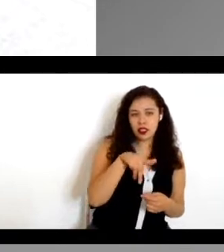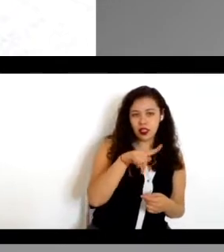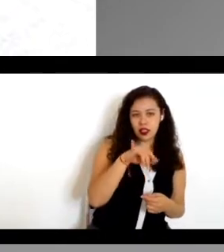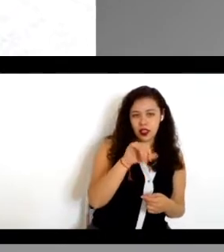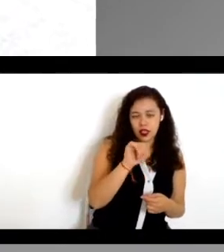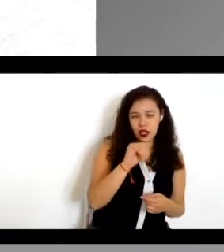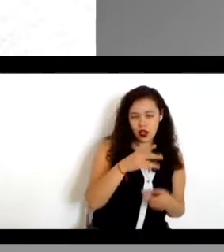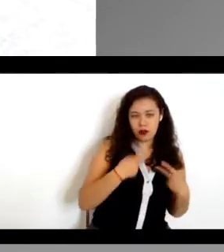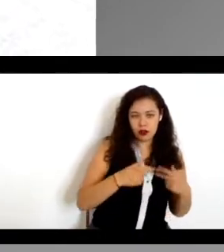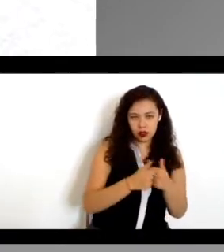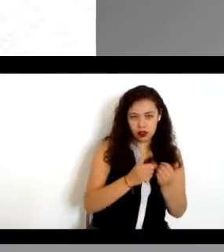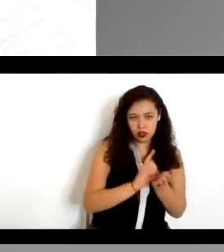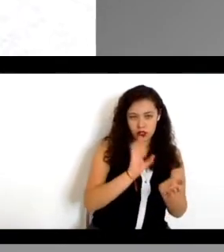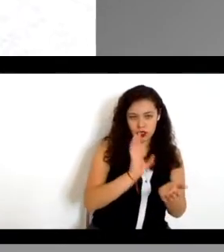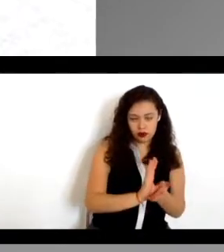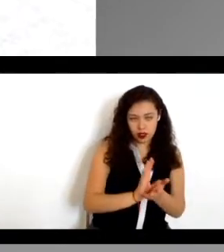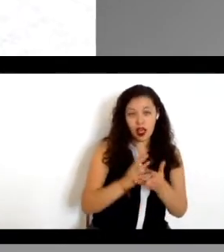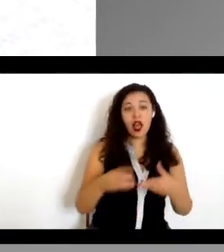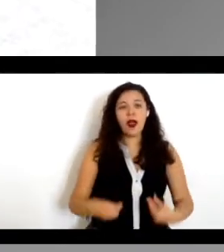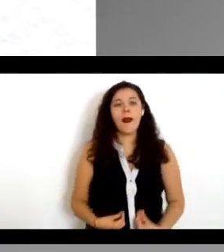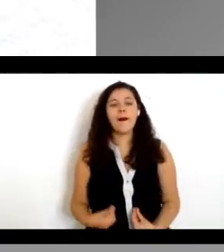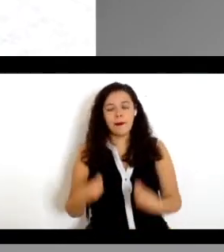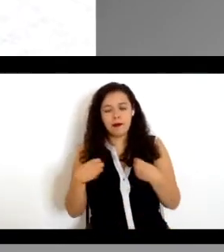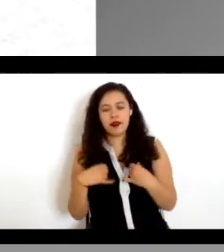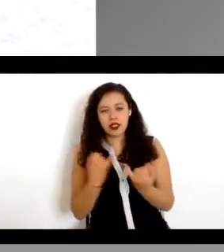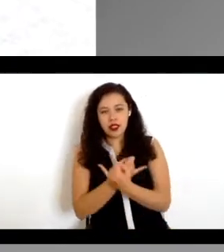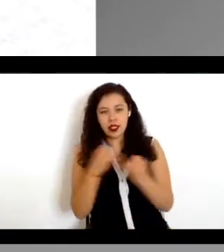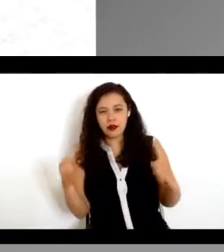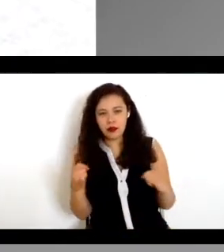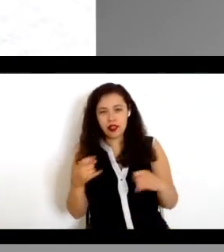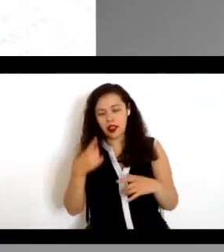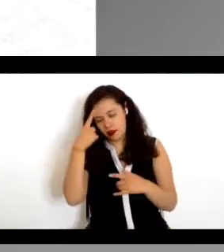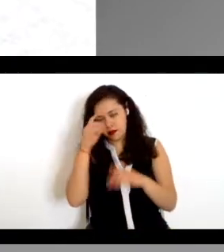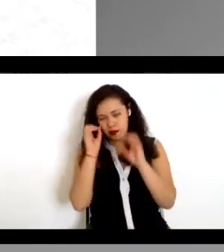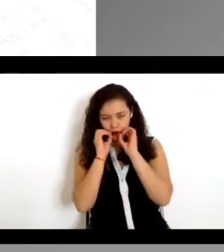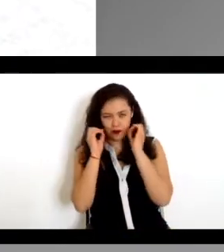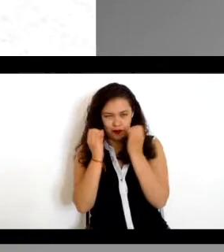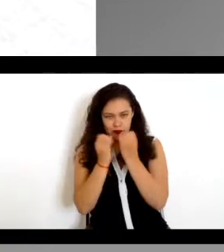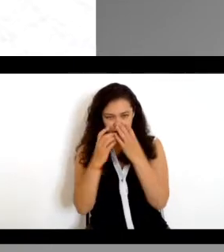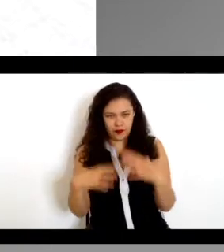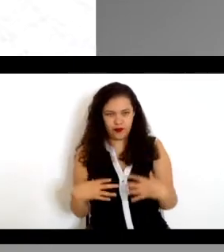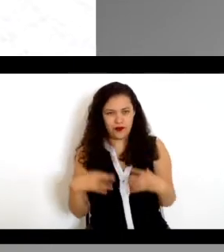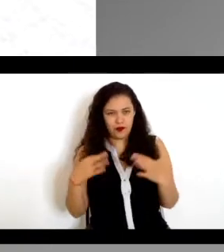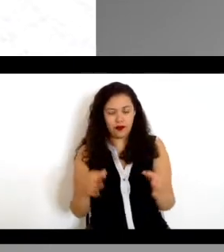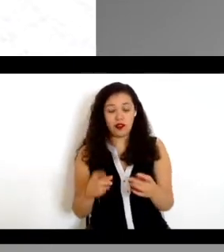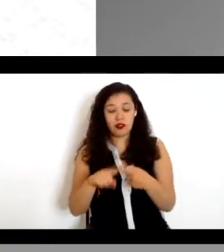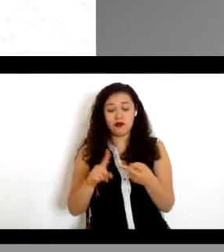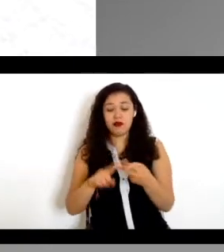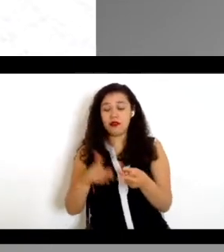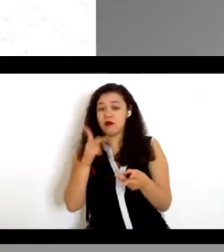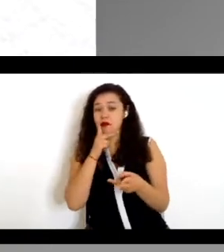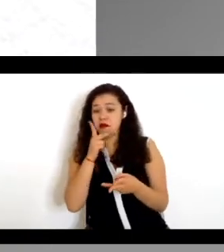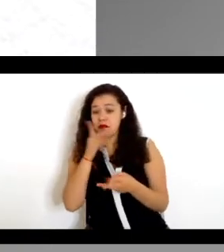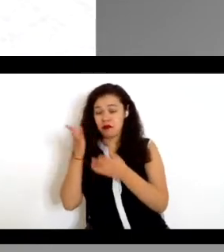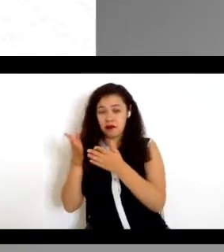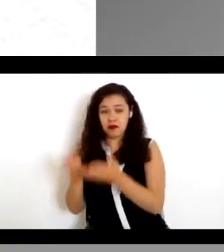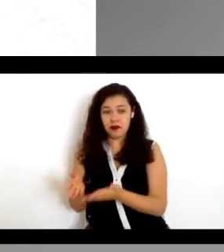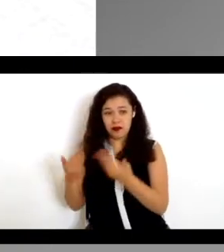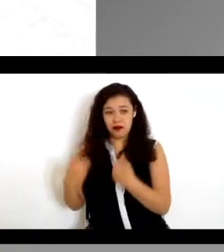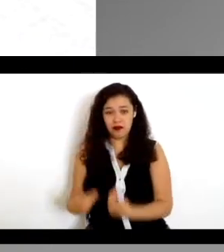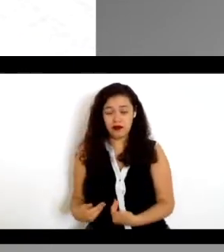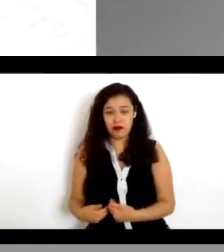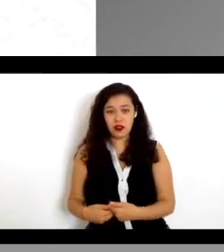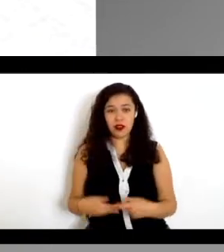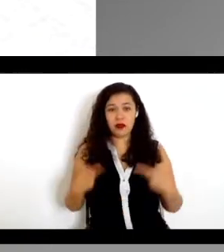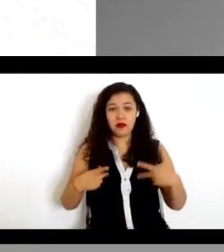como fundación, incluso como padre. O sea, a nosotros nos consta de que una persona con discapacidad es capaz